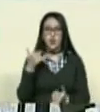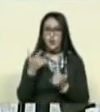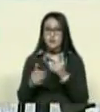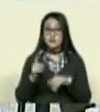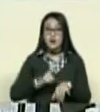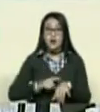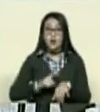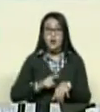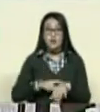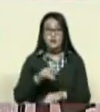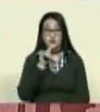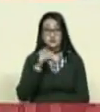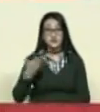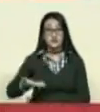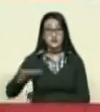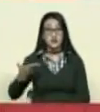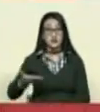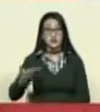última hora.